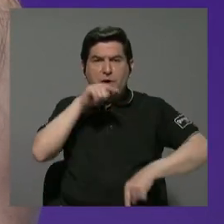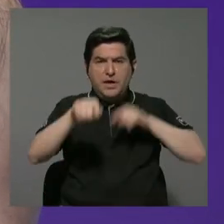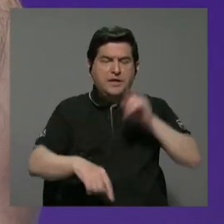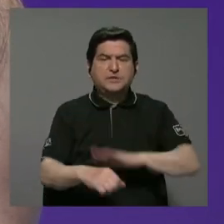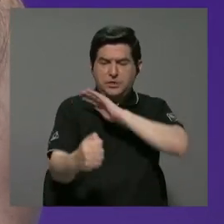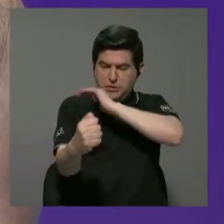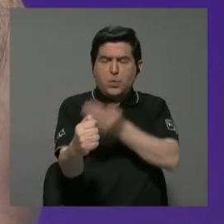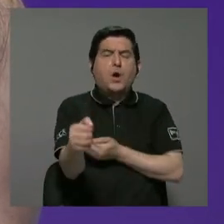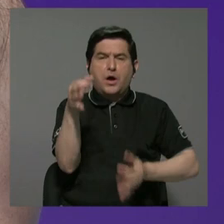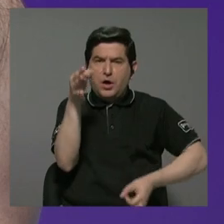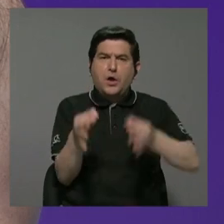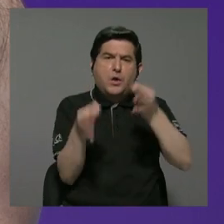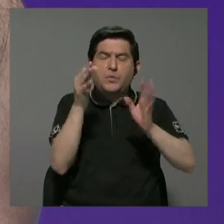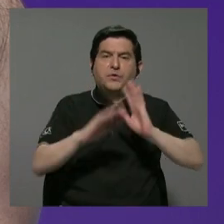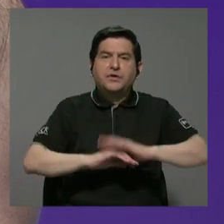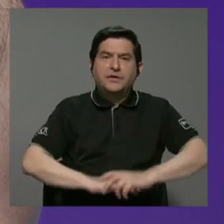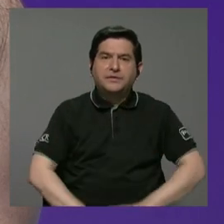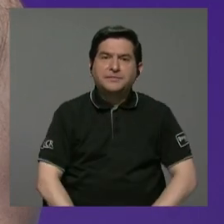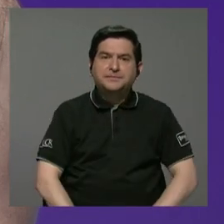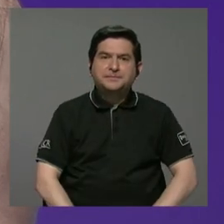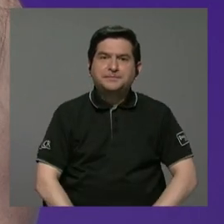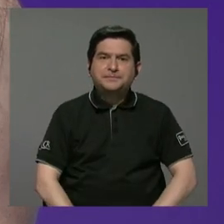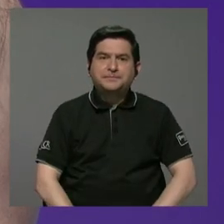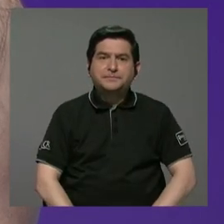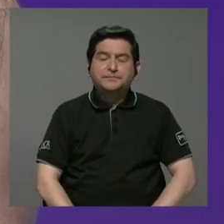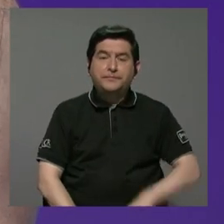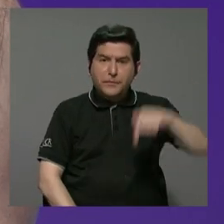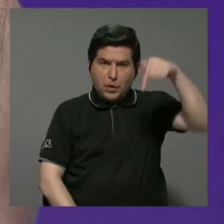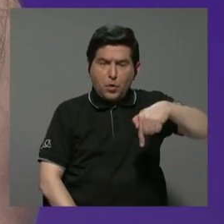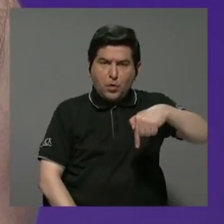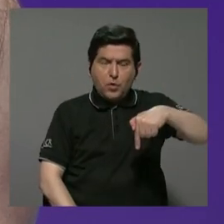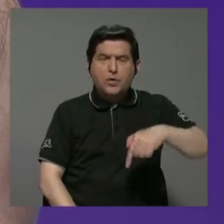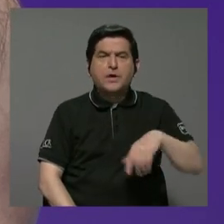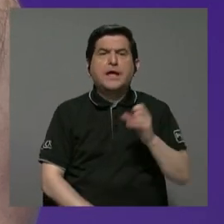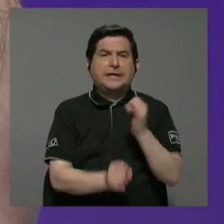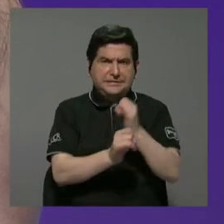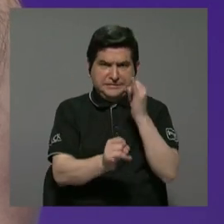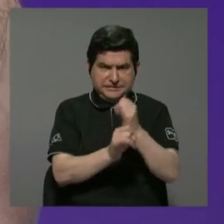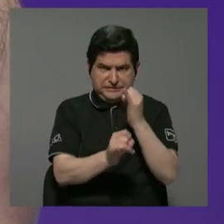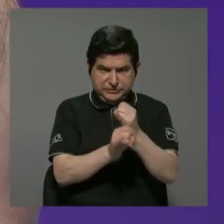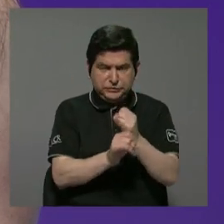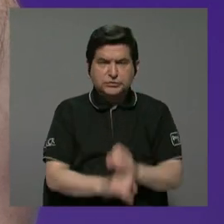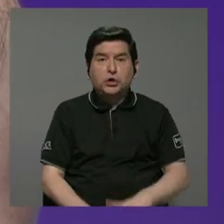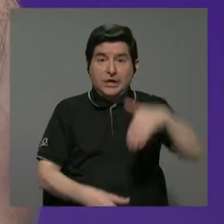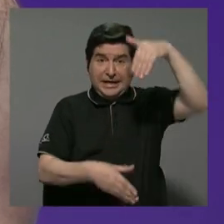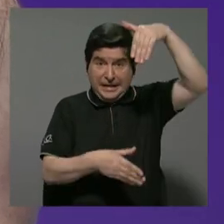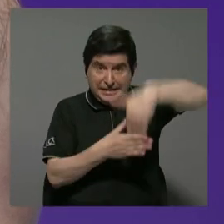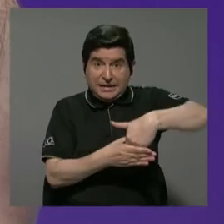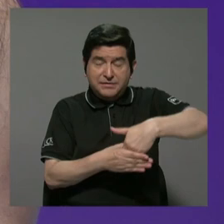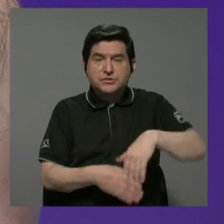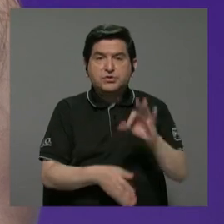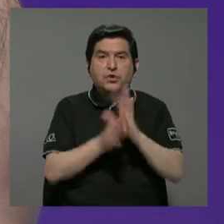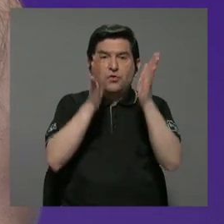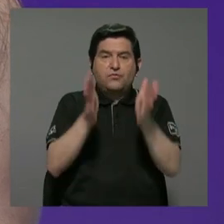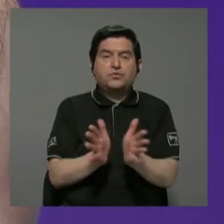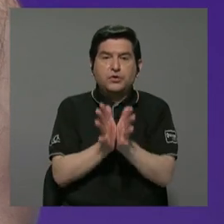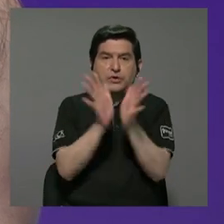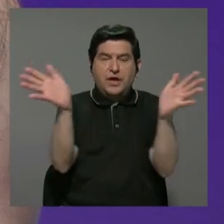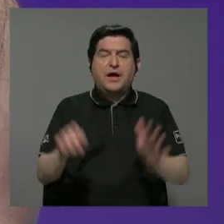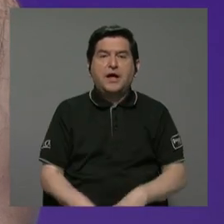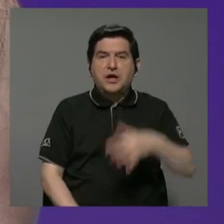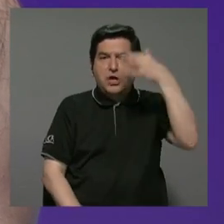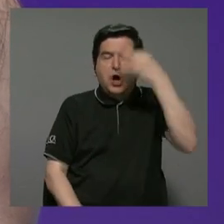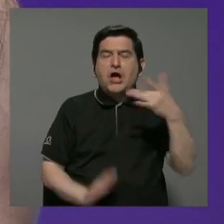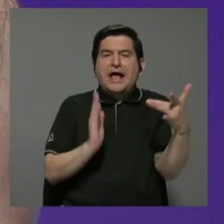Poder Judicial. Hay hoy una institución que está siendo intervenida porque un funcionario público dio un